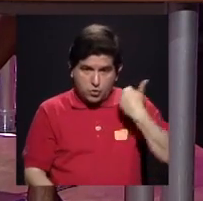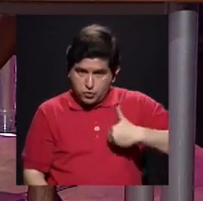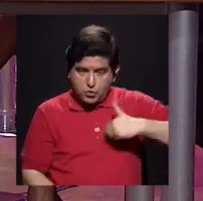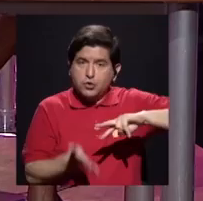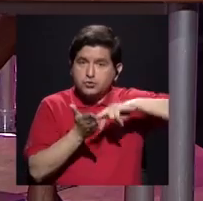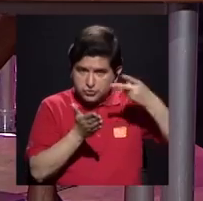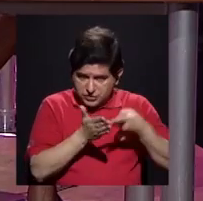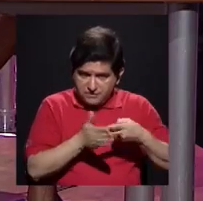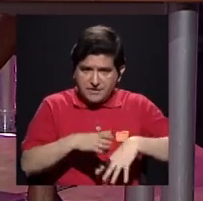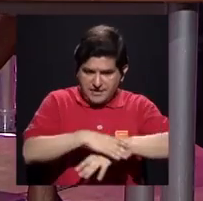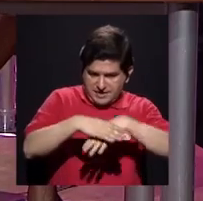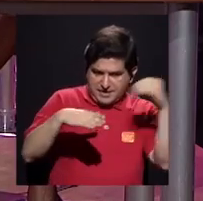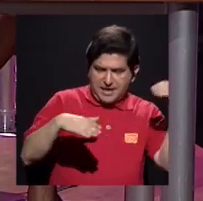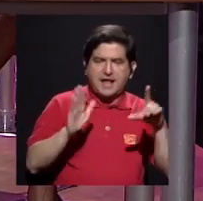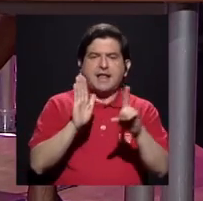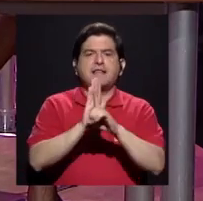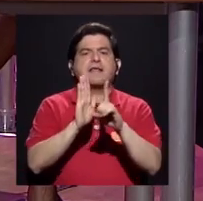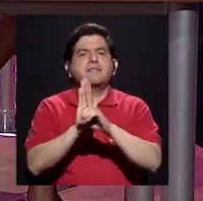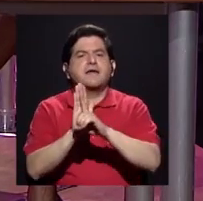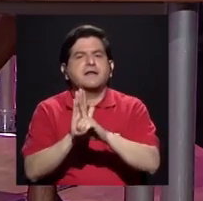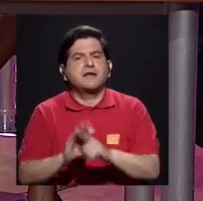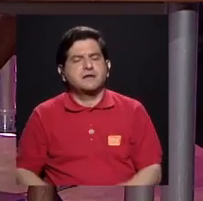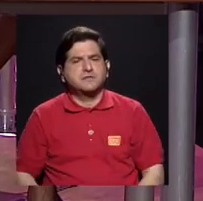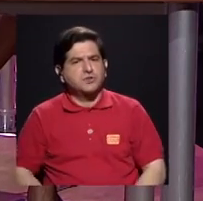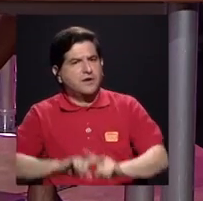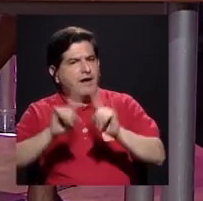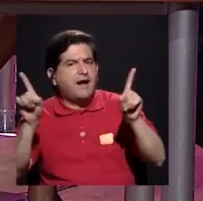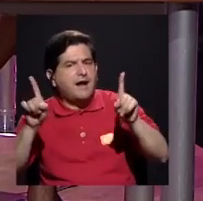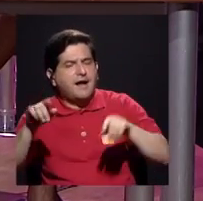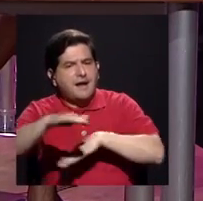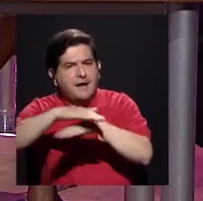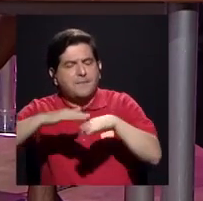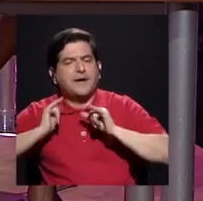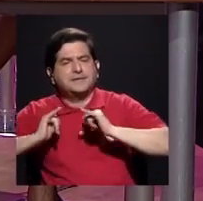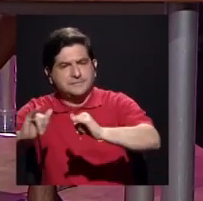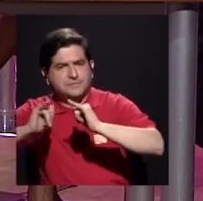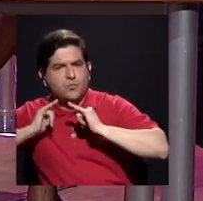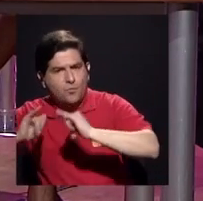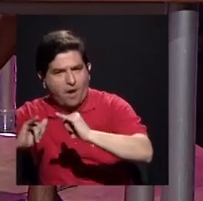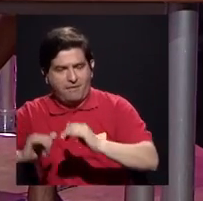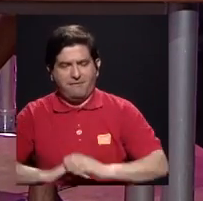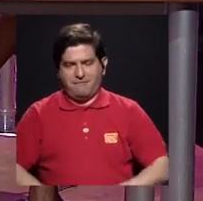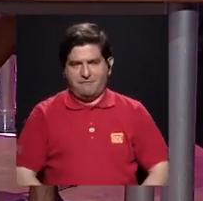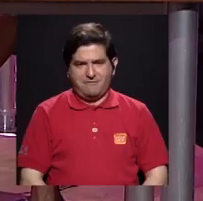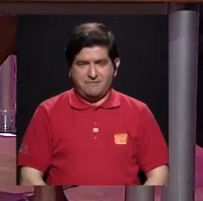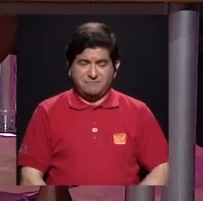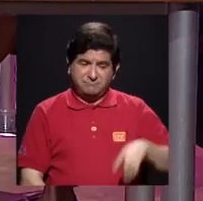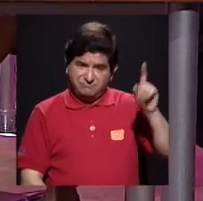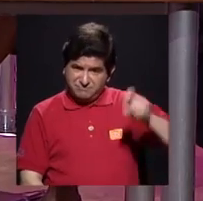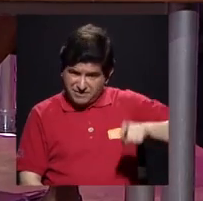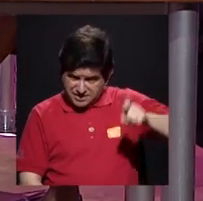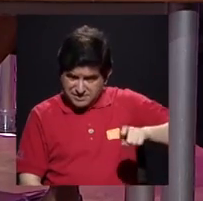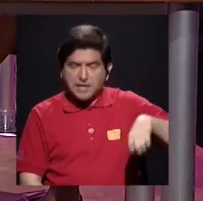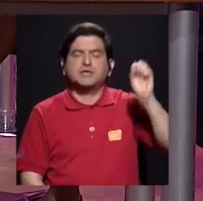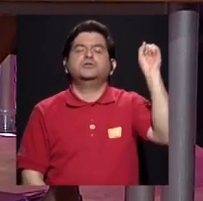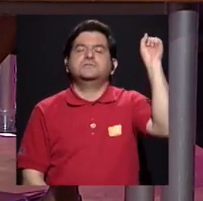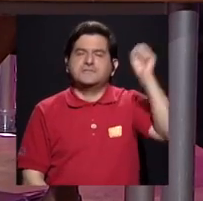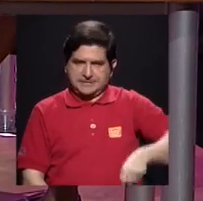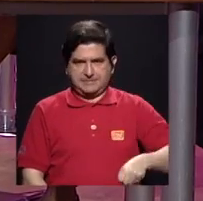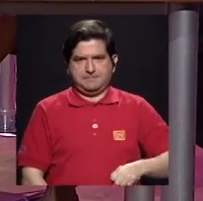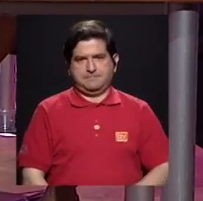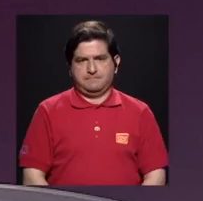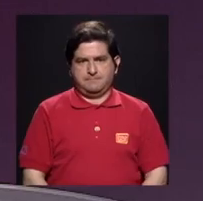una exclusión un derecho en cambio es se fundamenta en la igualdad entonces es necesario por supuesto